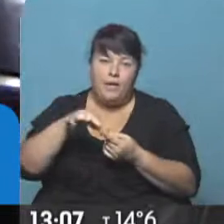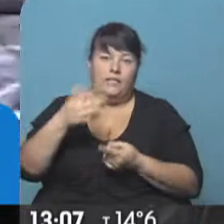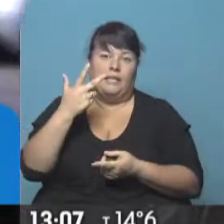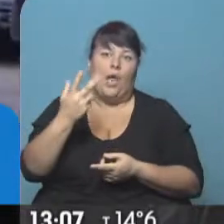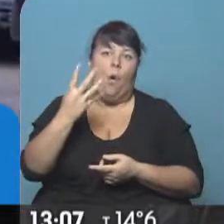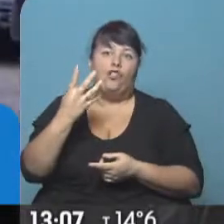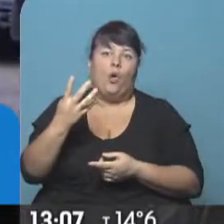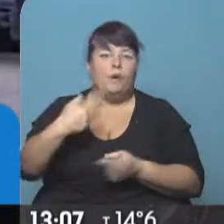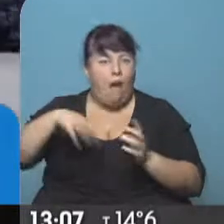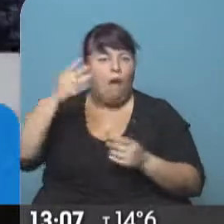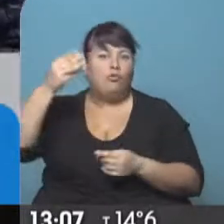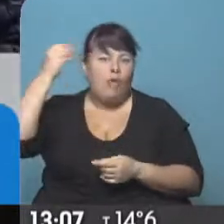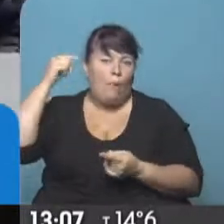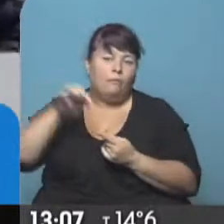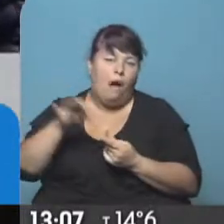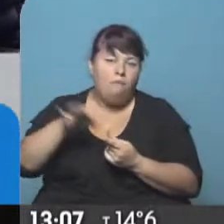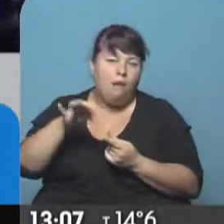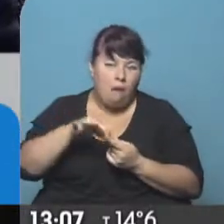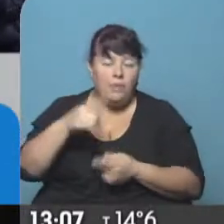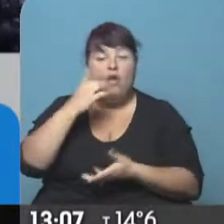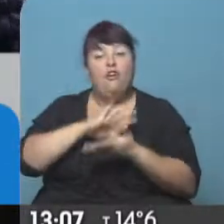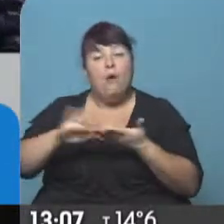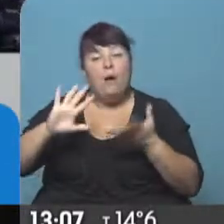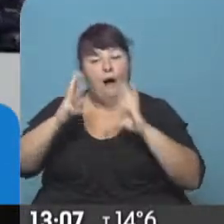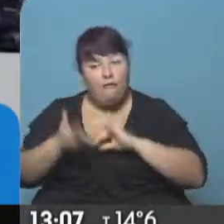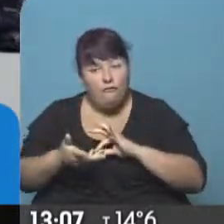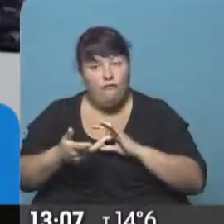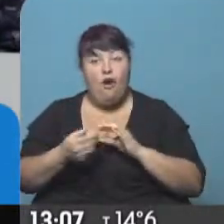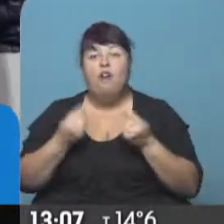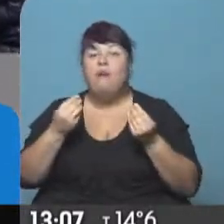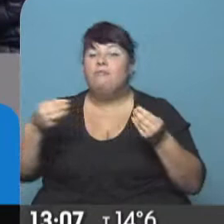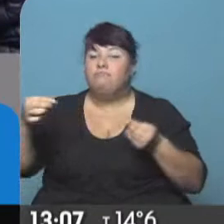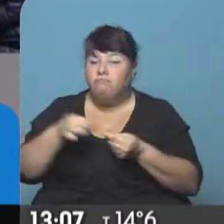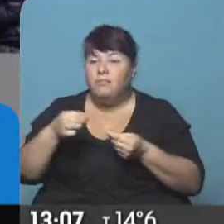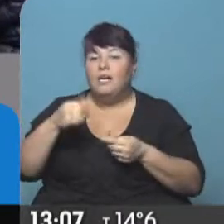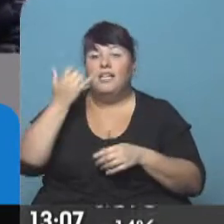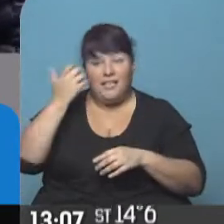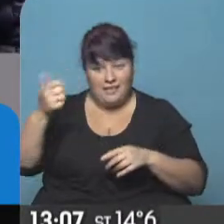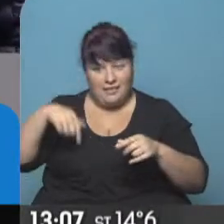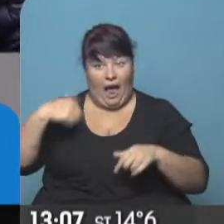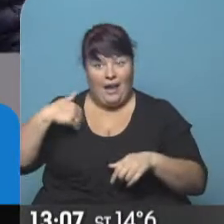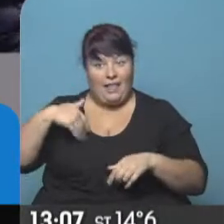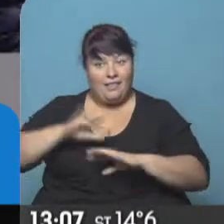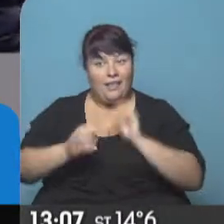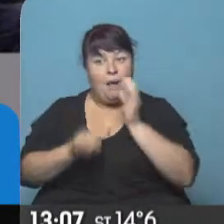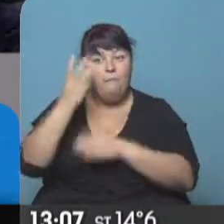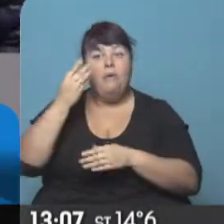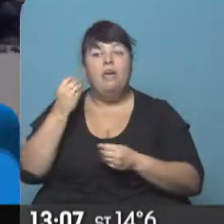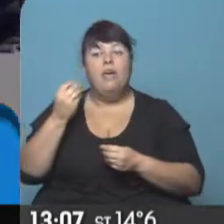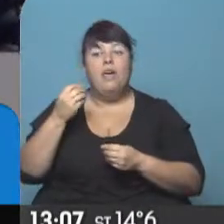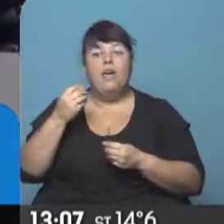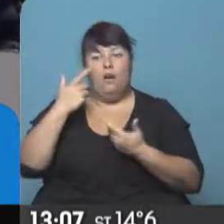tres o cuatro veces sino varias veces al día un nuevo sistema un nuevo dispositivo que ya ha llegado a la república argentina que se ha